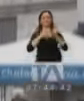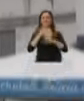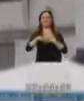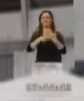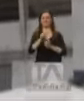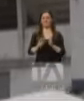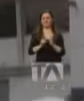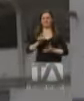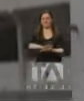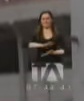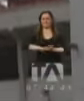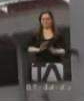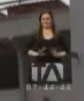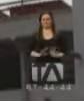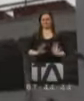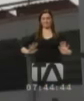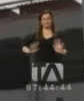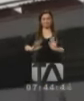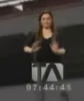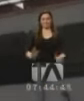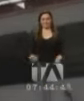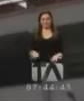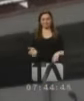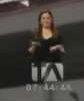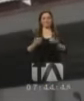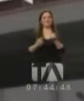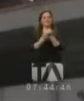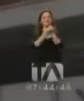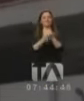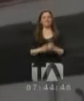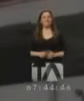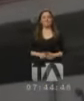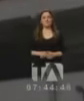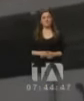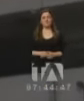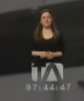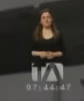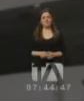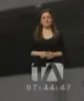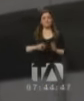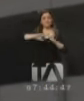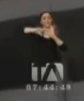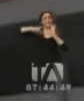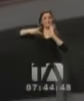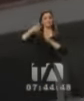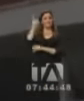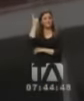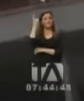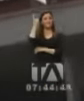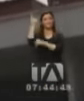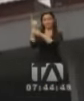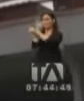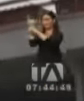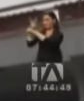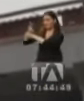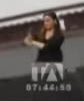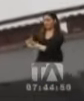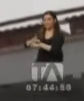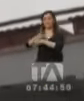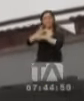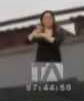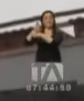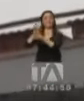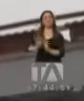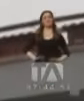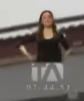toda tranquilidad y sobre todo con el ánimo de apoyar también, que es lo más importante. Estamos tecnológicos. Sí, el dron también va a ser importante,